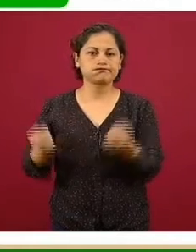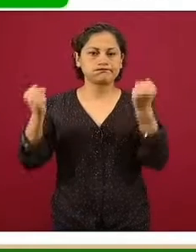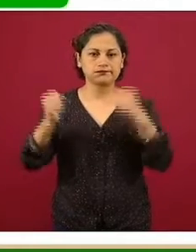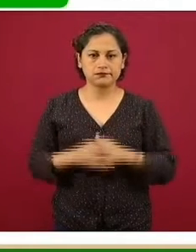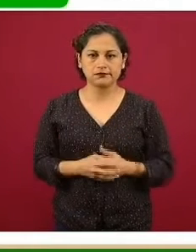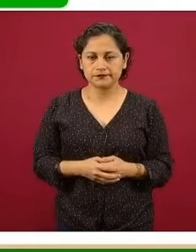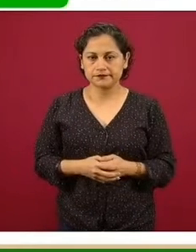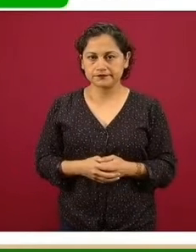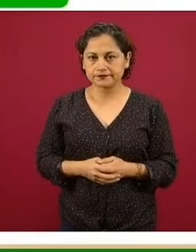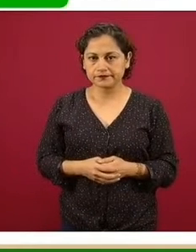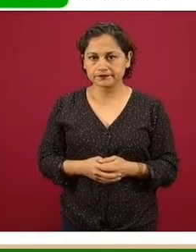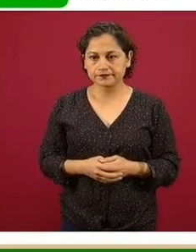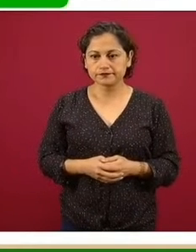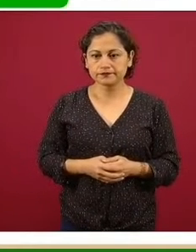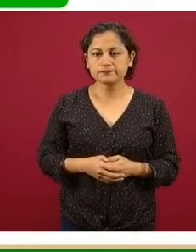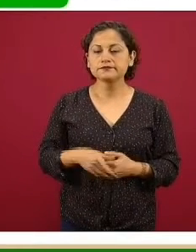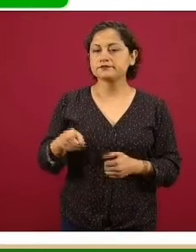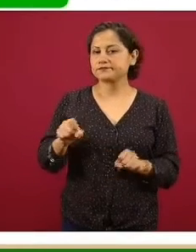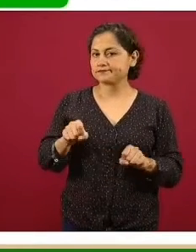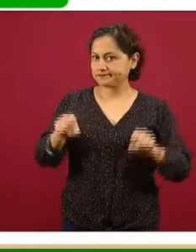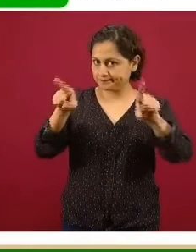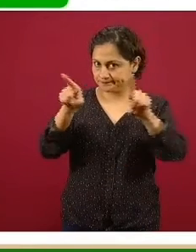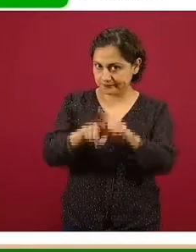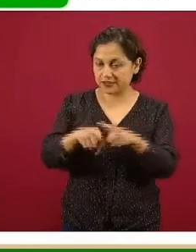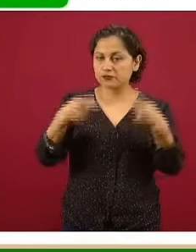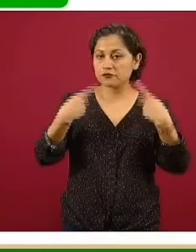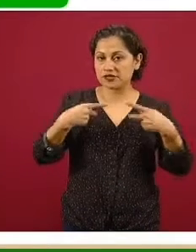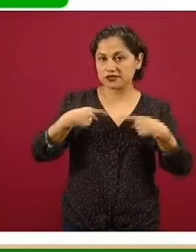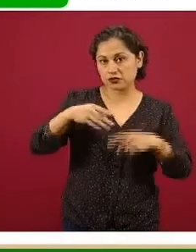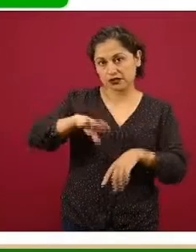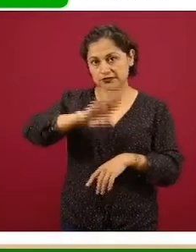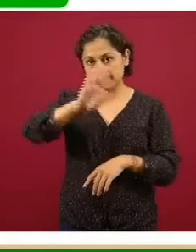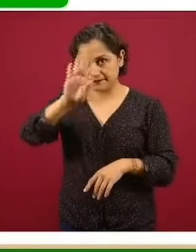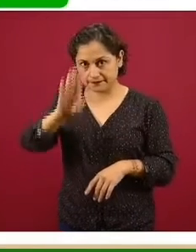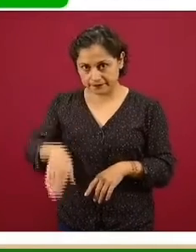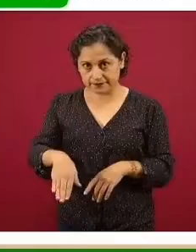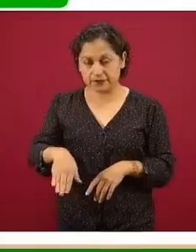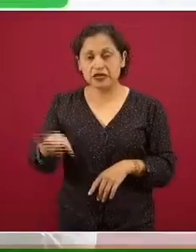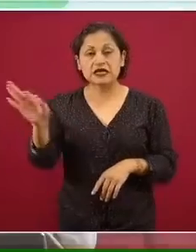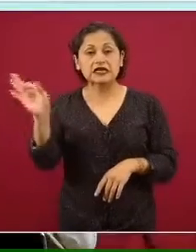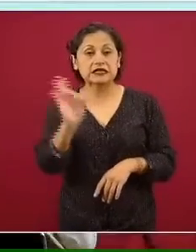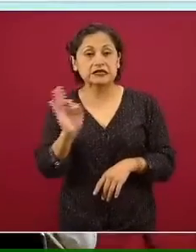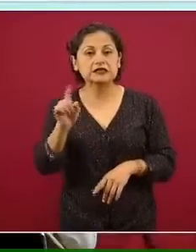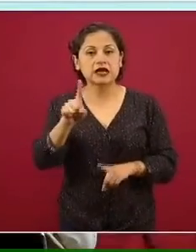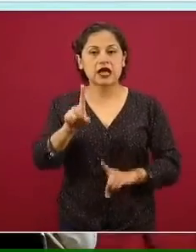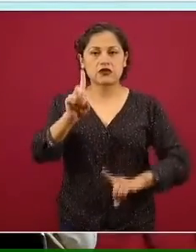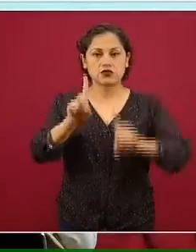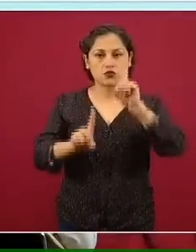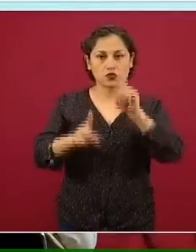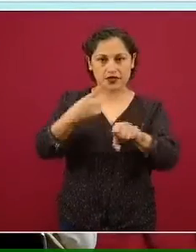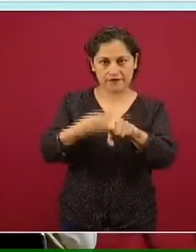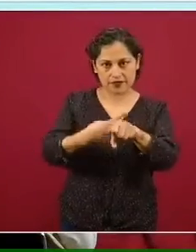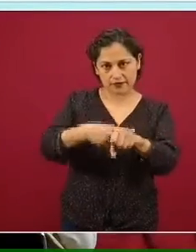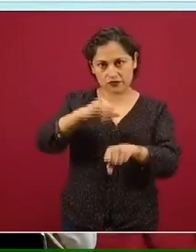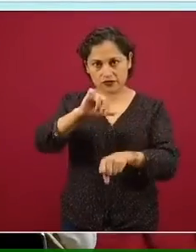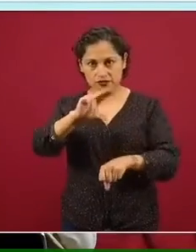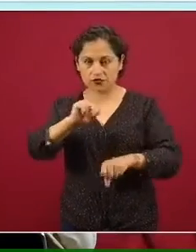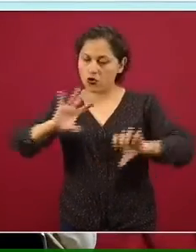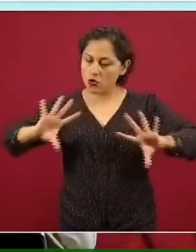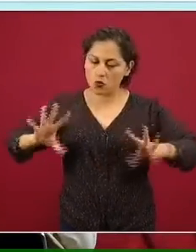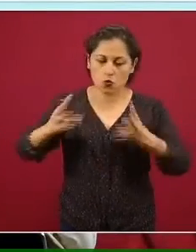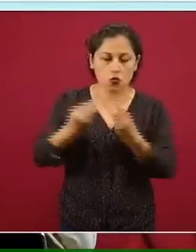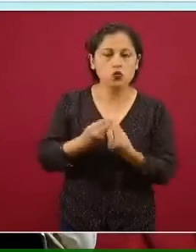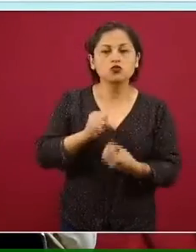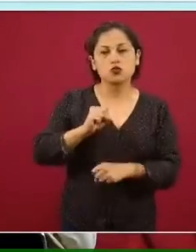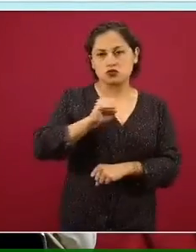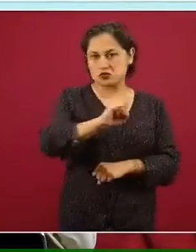así también tenemos el dato de defunciones estimadas, que ya lo comentábamos, aún sumando las defunciones que aún son sospechosas por